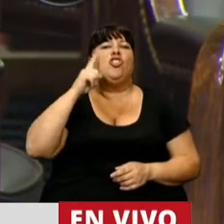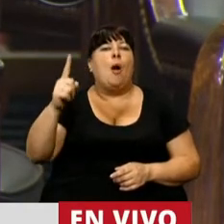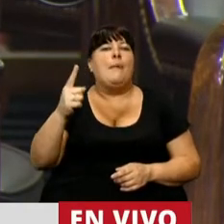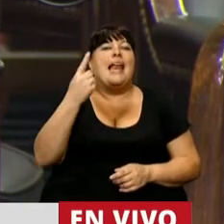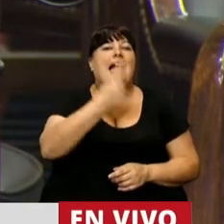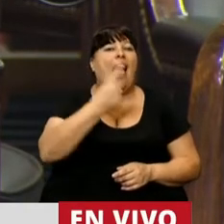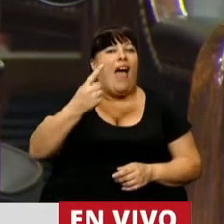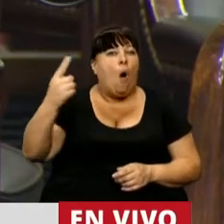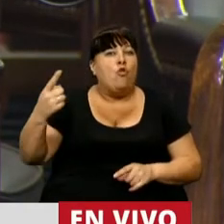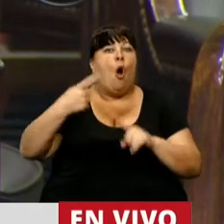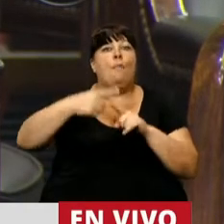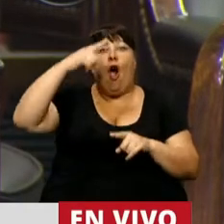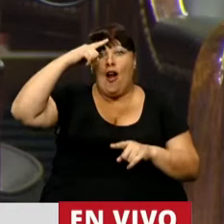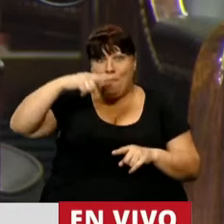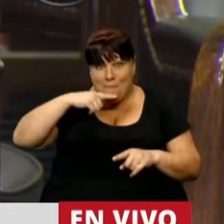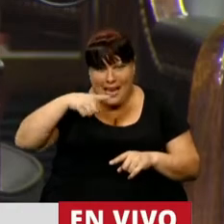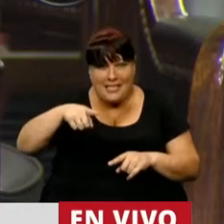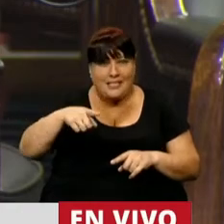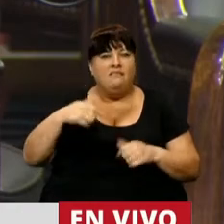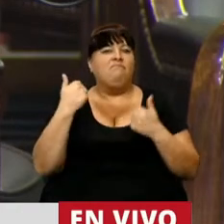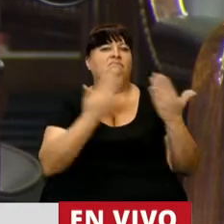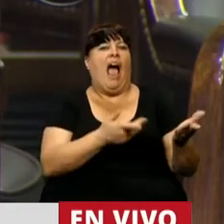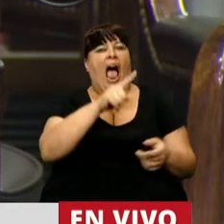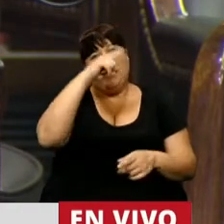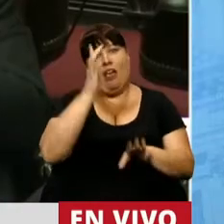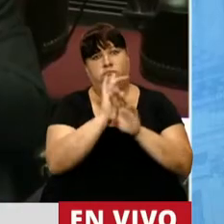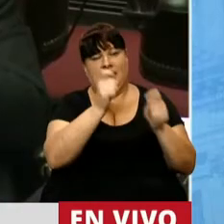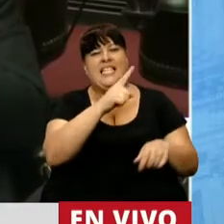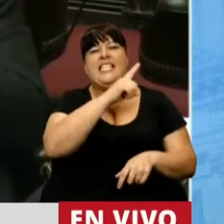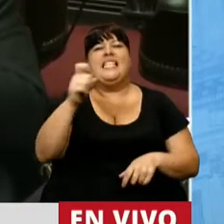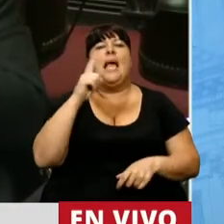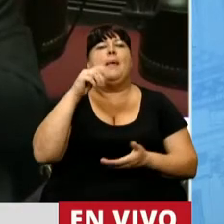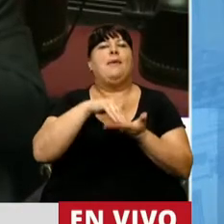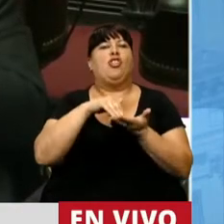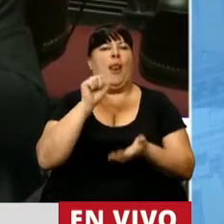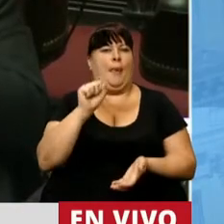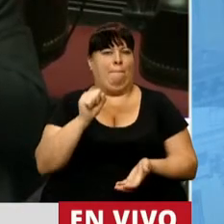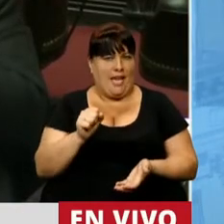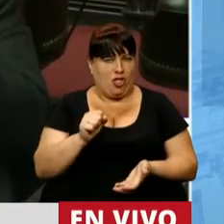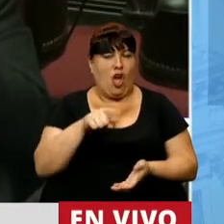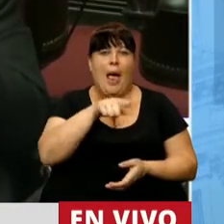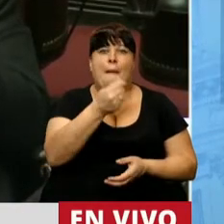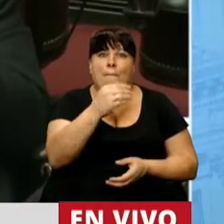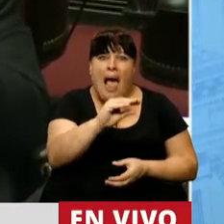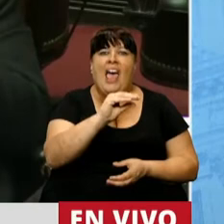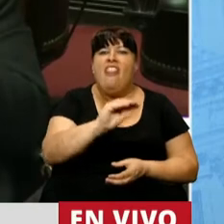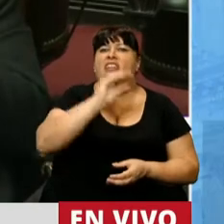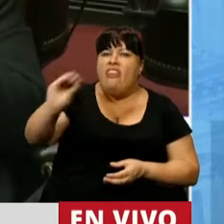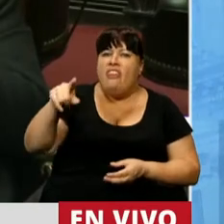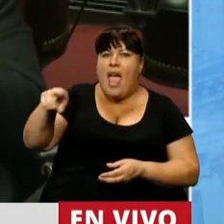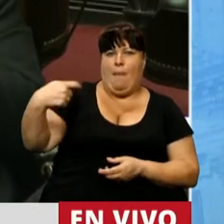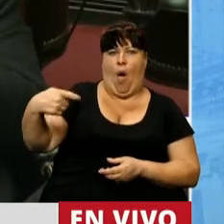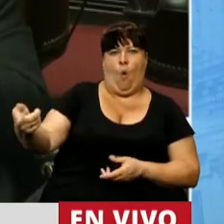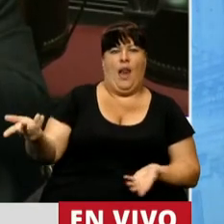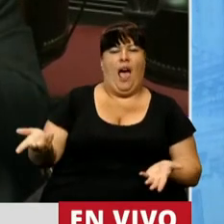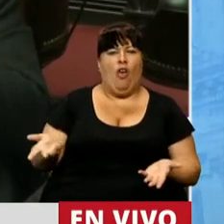uno por cada mes, le ha cedido el Estado Nacional. 100.000 millones de pesos que tendrían que estar en los bolsillos de los